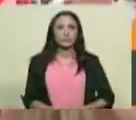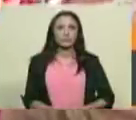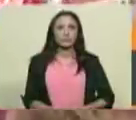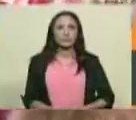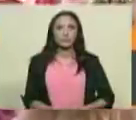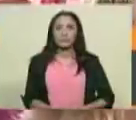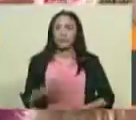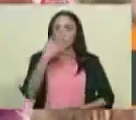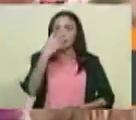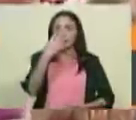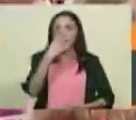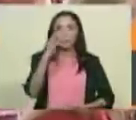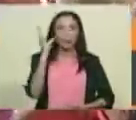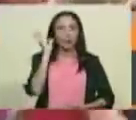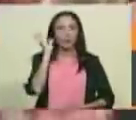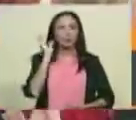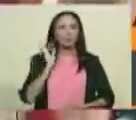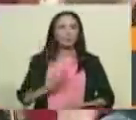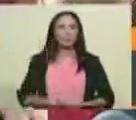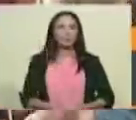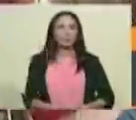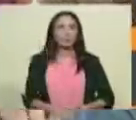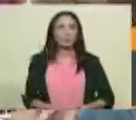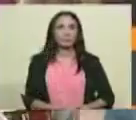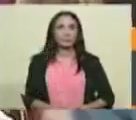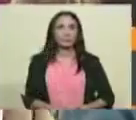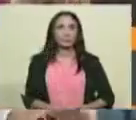Por eso debemos pensar hoy.